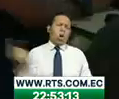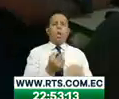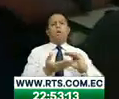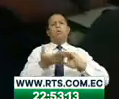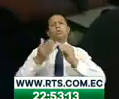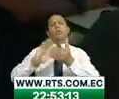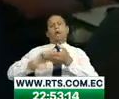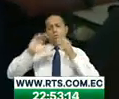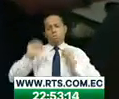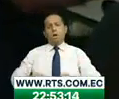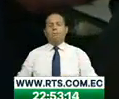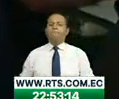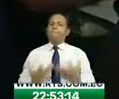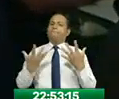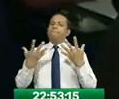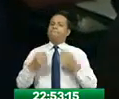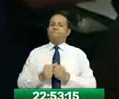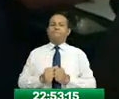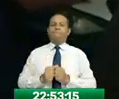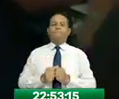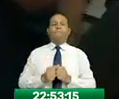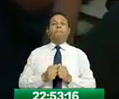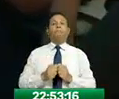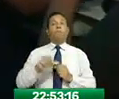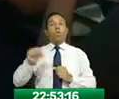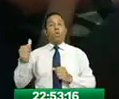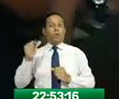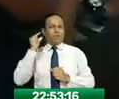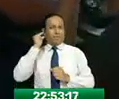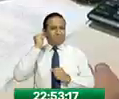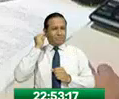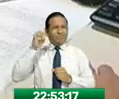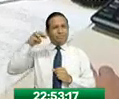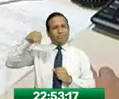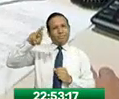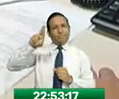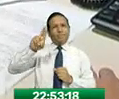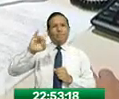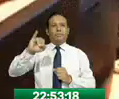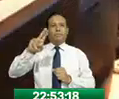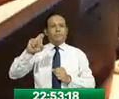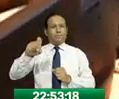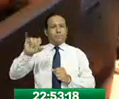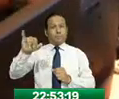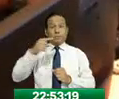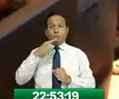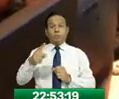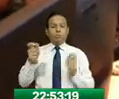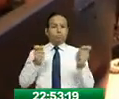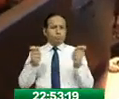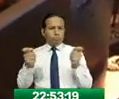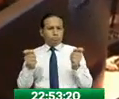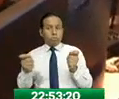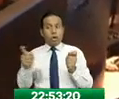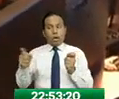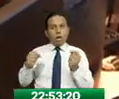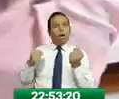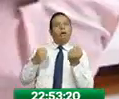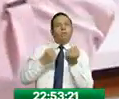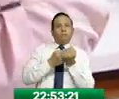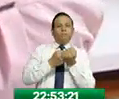comunidad. Mario Cipadilla es la directora nacional de noticias. Ella está al frente del contenido de este matinal.